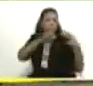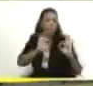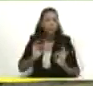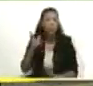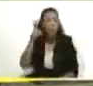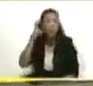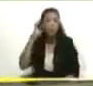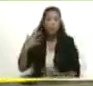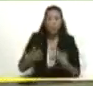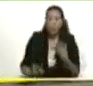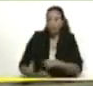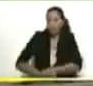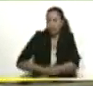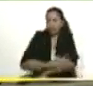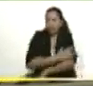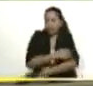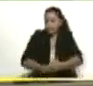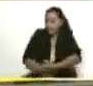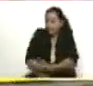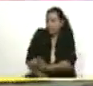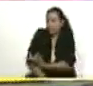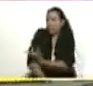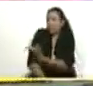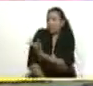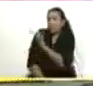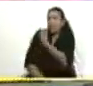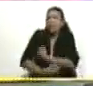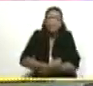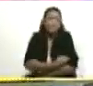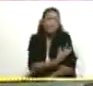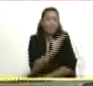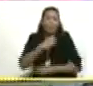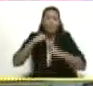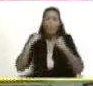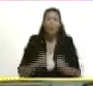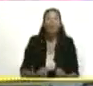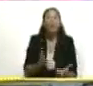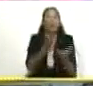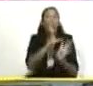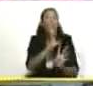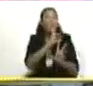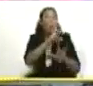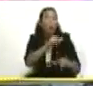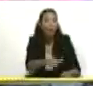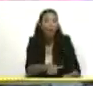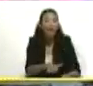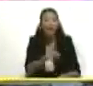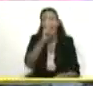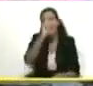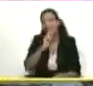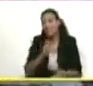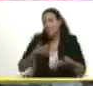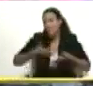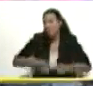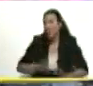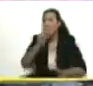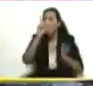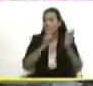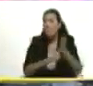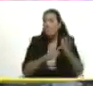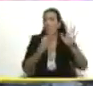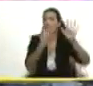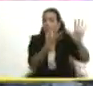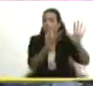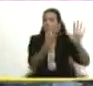Fíjate que te puedo contar, pues. Nosotros somos los jóvenes de los 80, de los